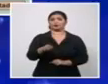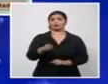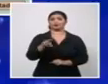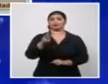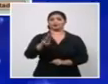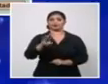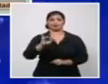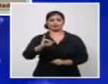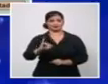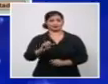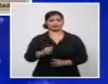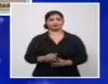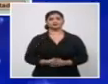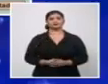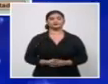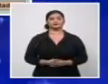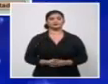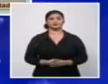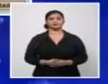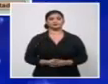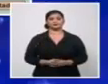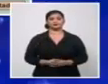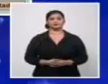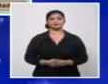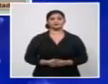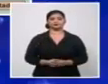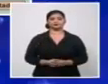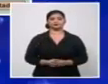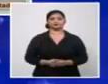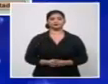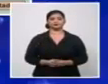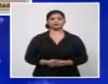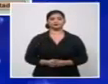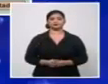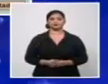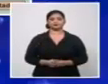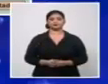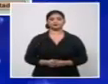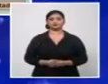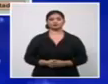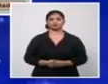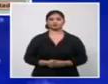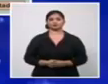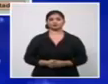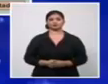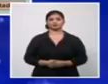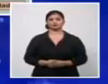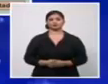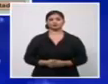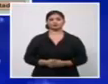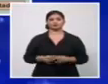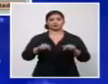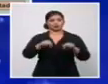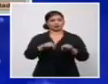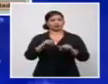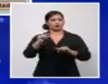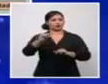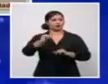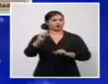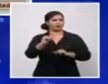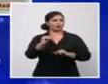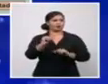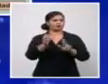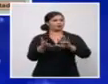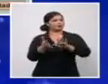141,36. Y se mantienen con las cifras, las tasas menores de incidencia,